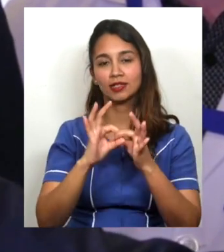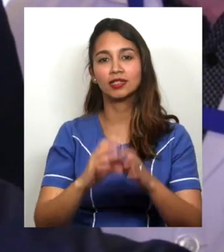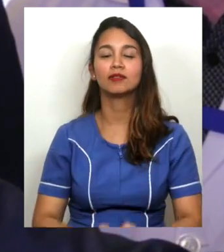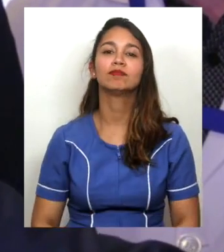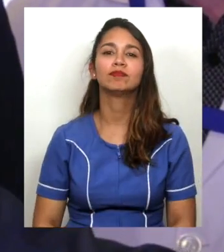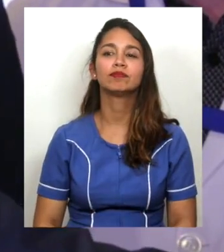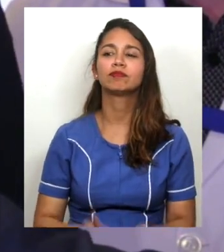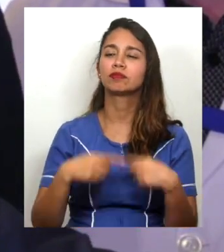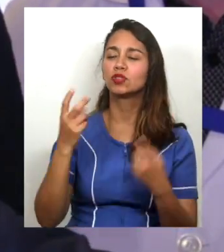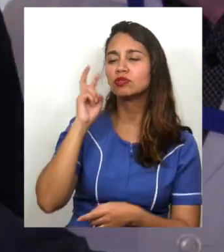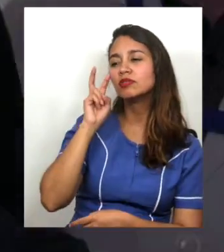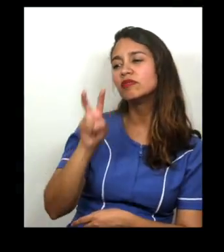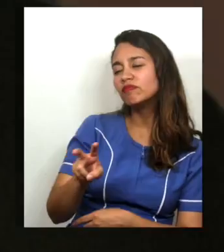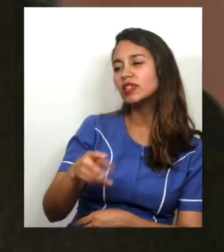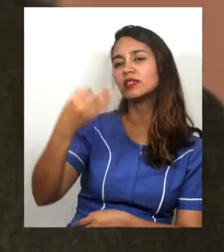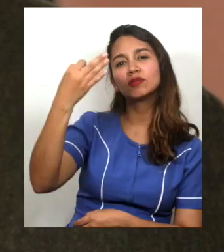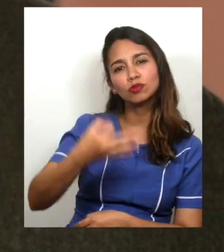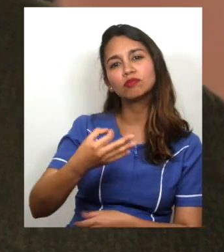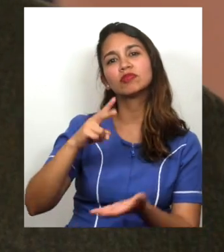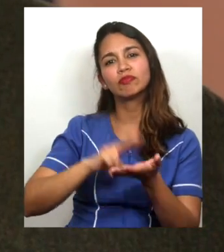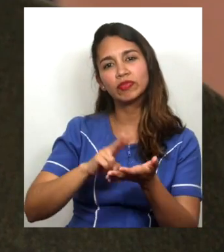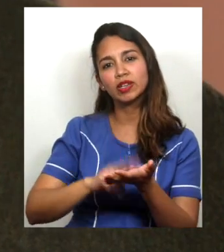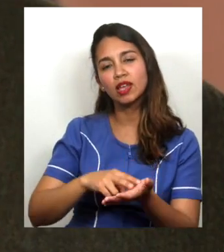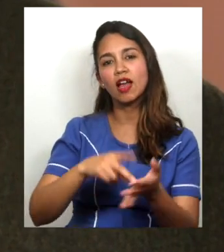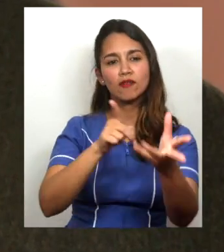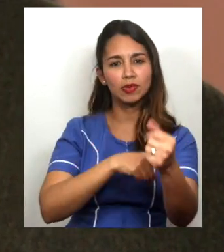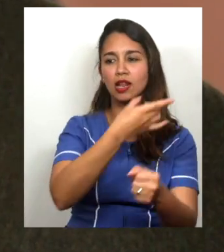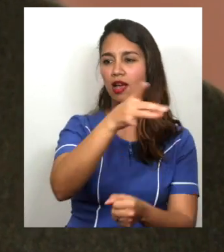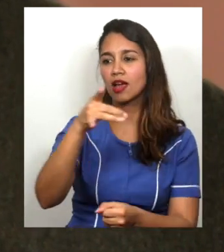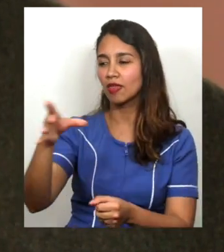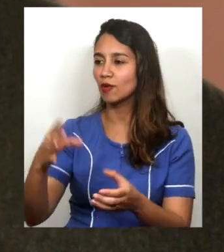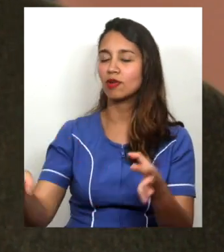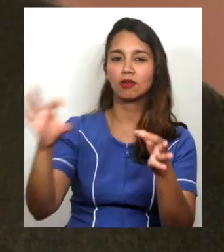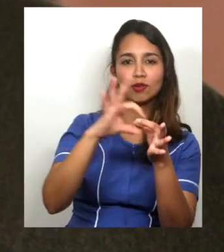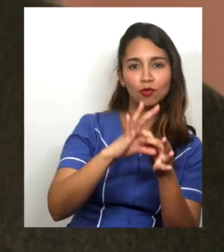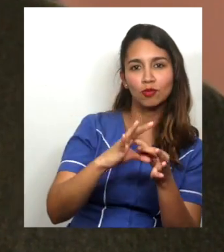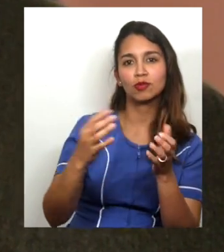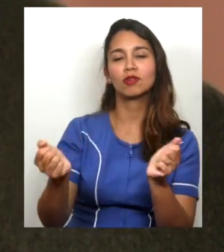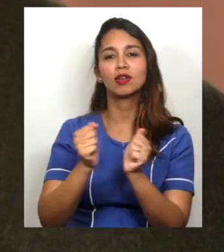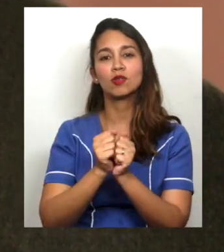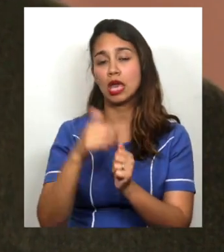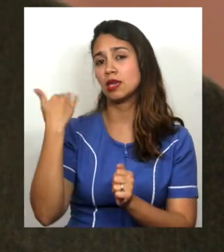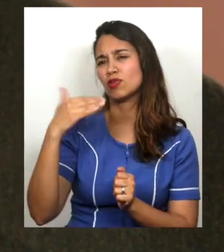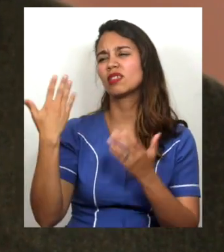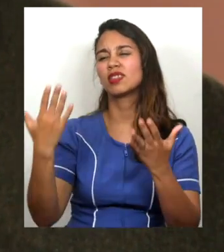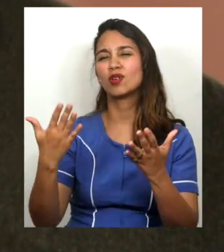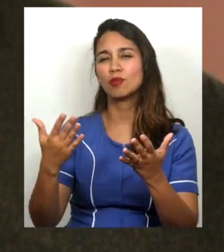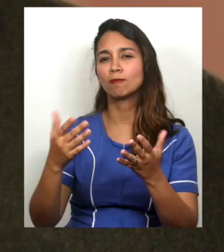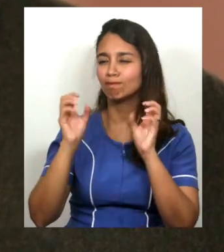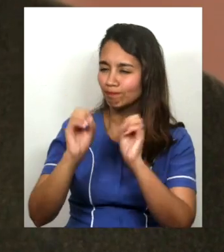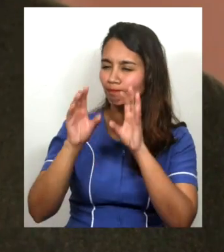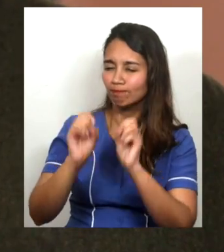Regional y de todos los hospitales de la región. Hemos podido presenciar en forma real y en forma vívida, digamos, lo que ocurre con cada una de sus familias y cómo se